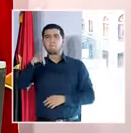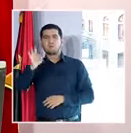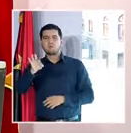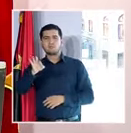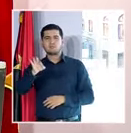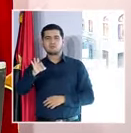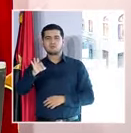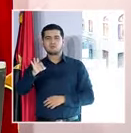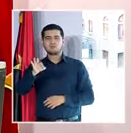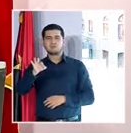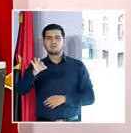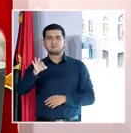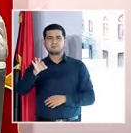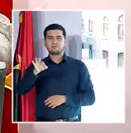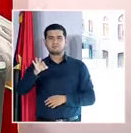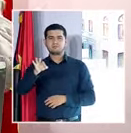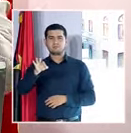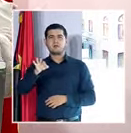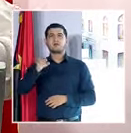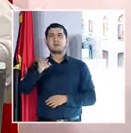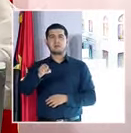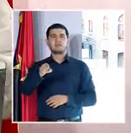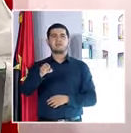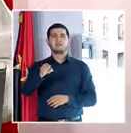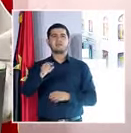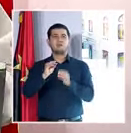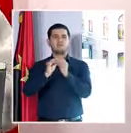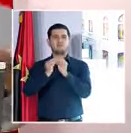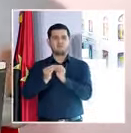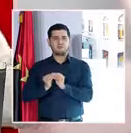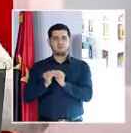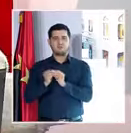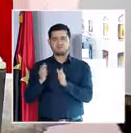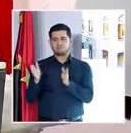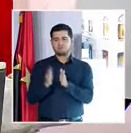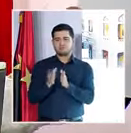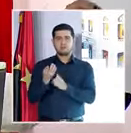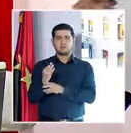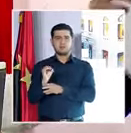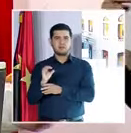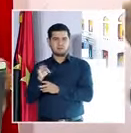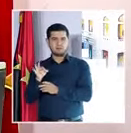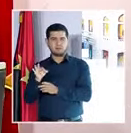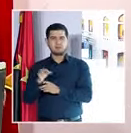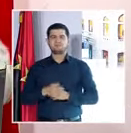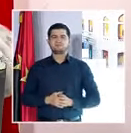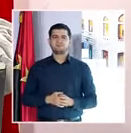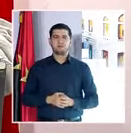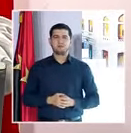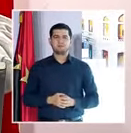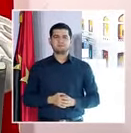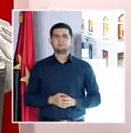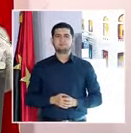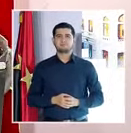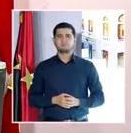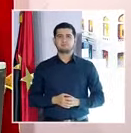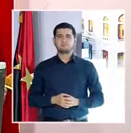31.2% de ellas en una ejecución menor al 30%. Nos